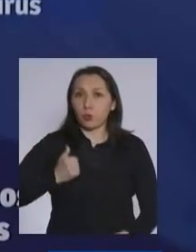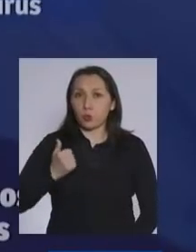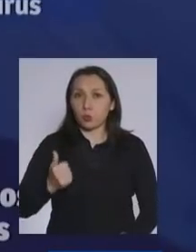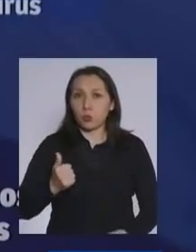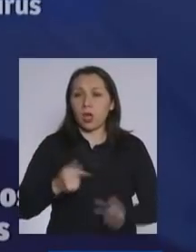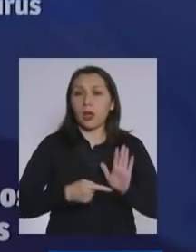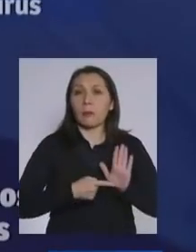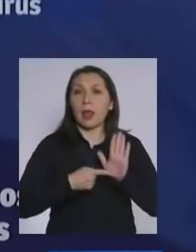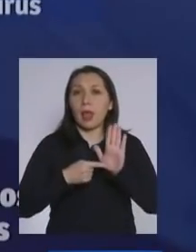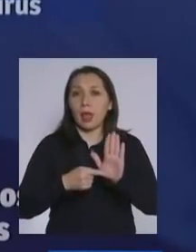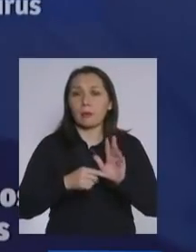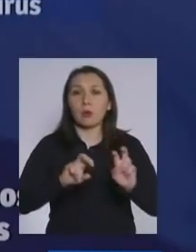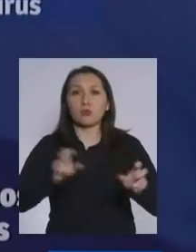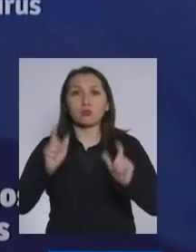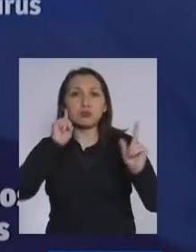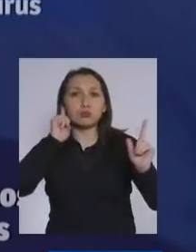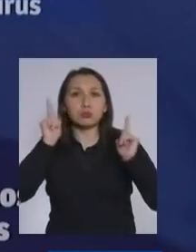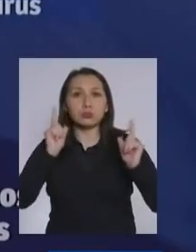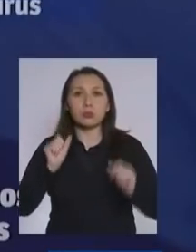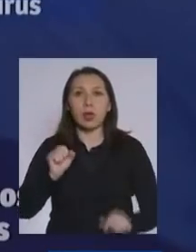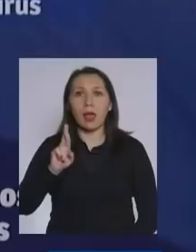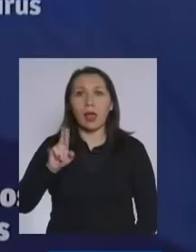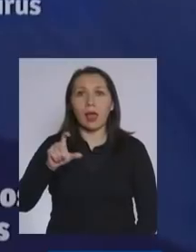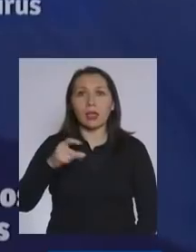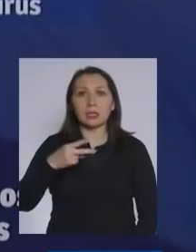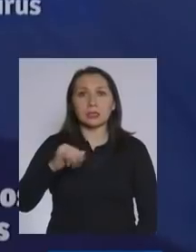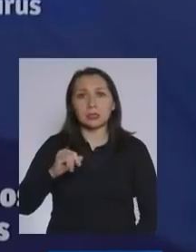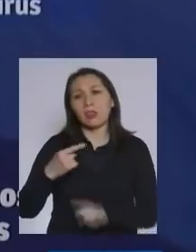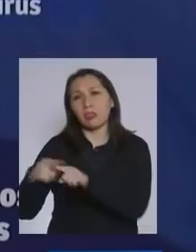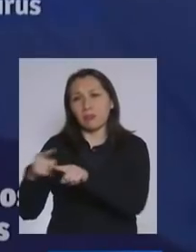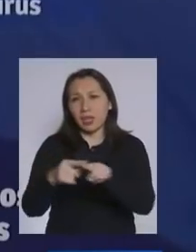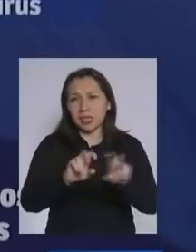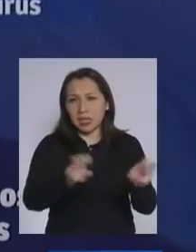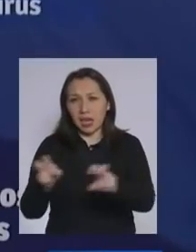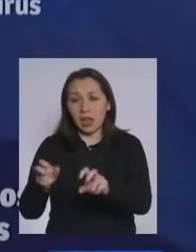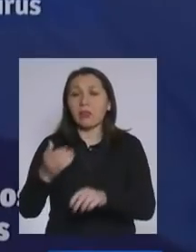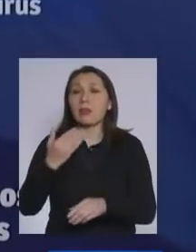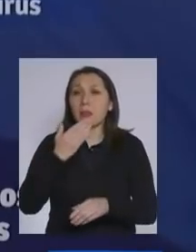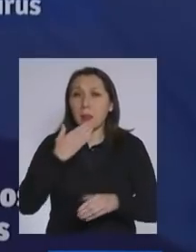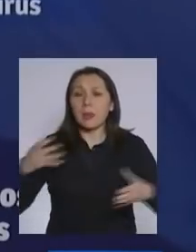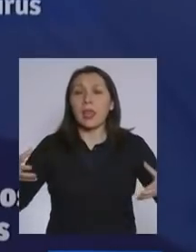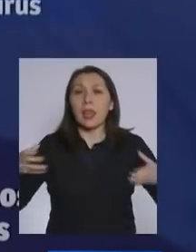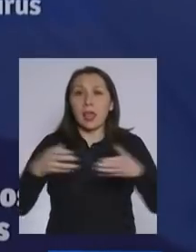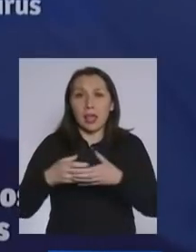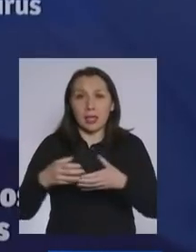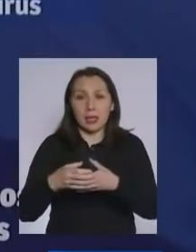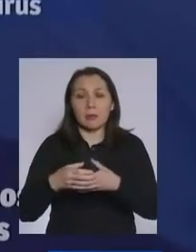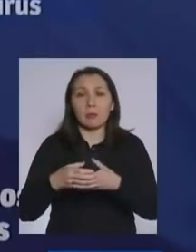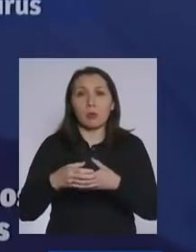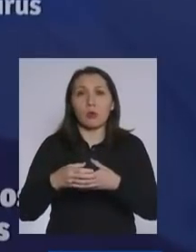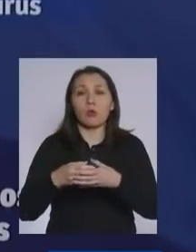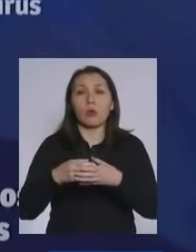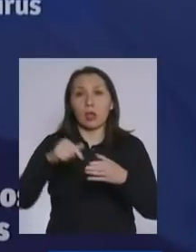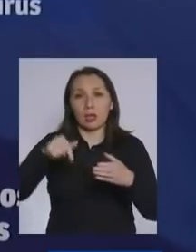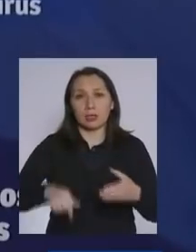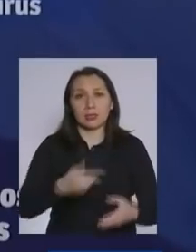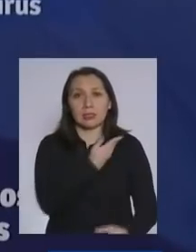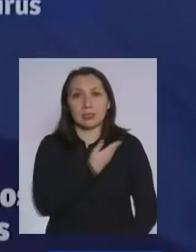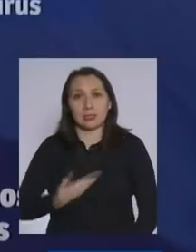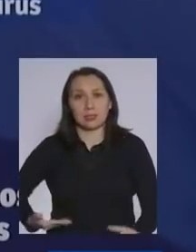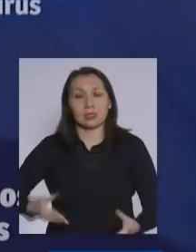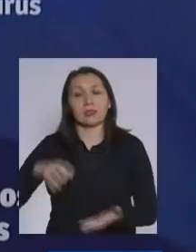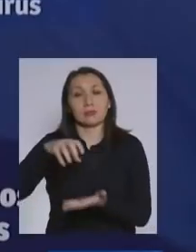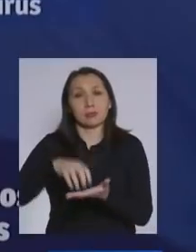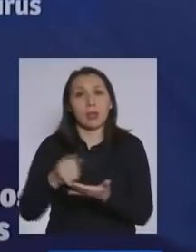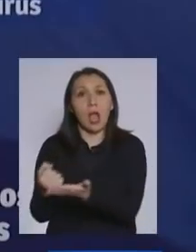red, a las radios de Archie y No Archie y al equipo también de La Moneda que nos ayuda